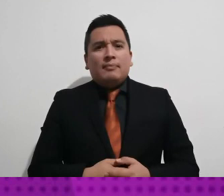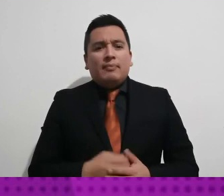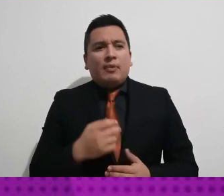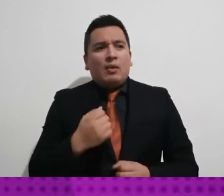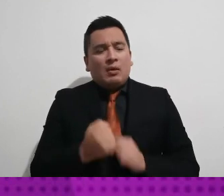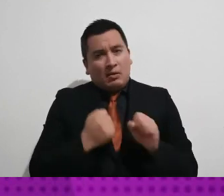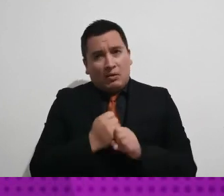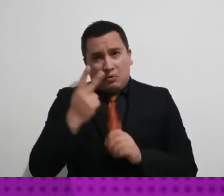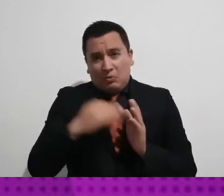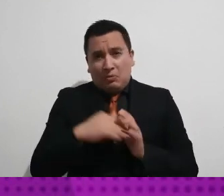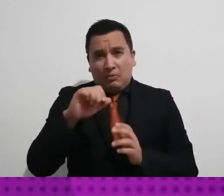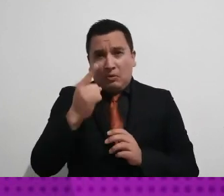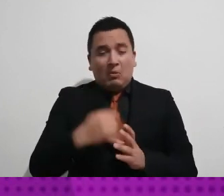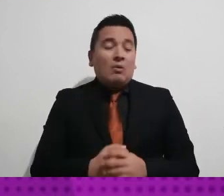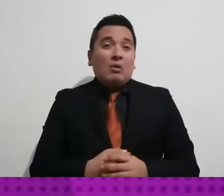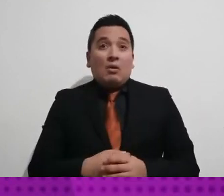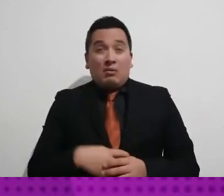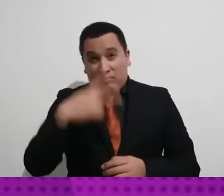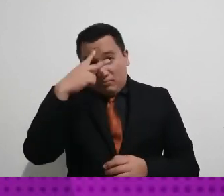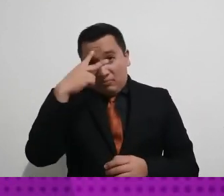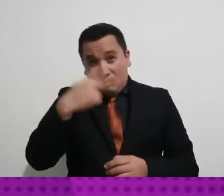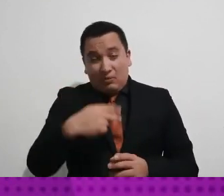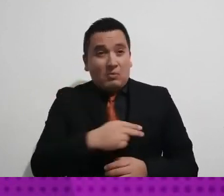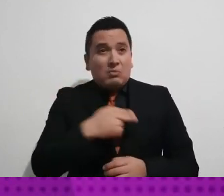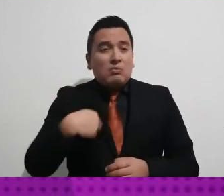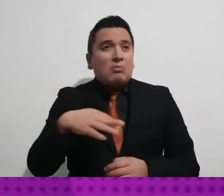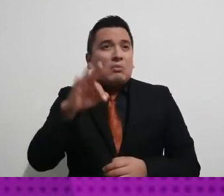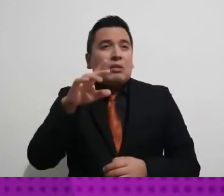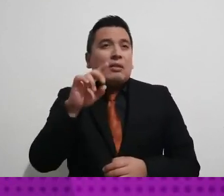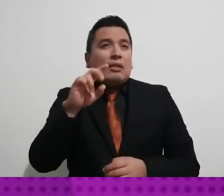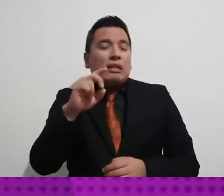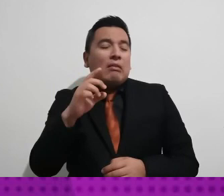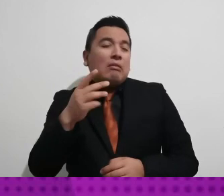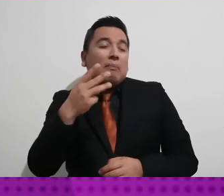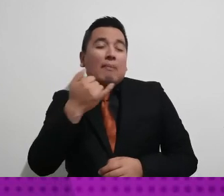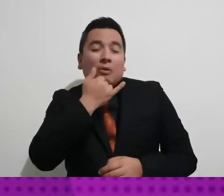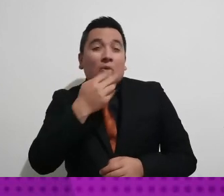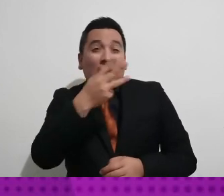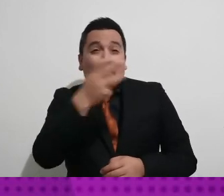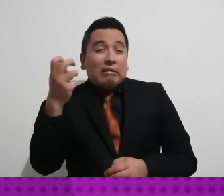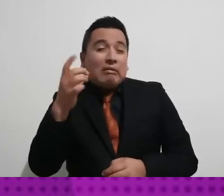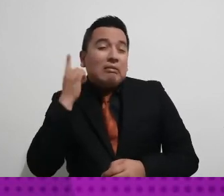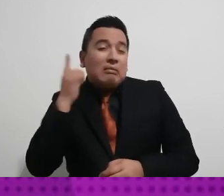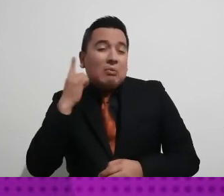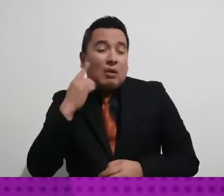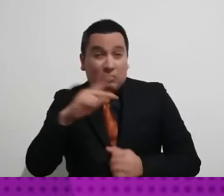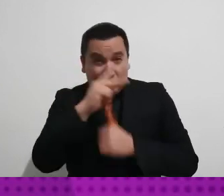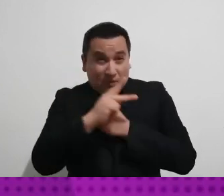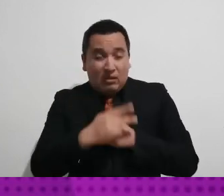este 2021, las y los mexicanos estaremos eligiendo 300 diputaciones